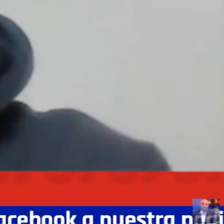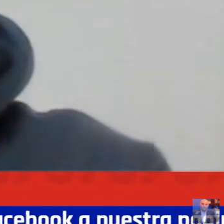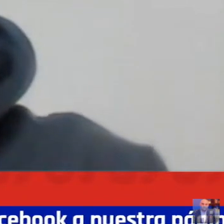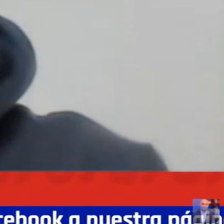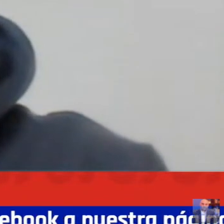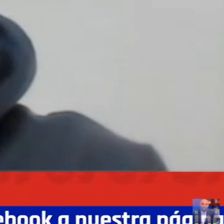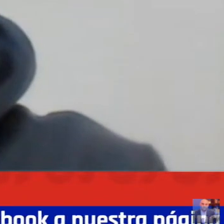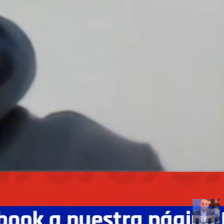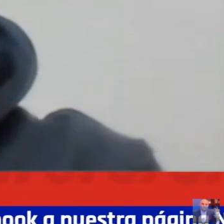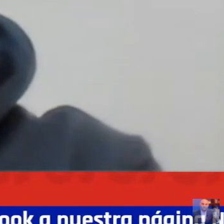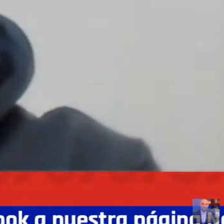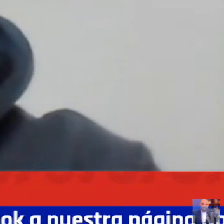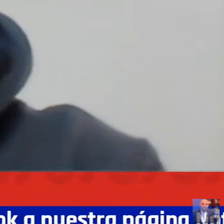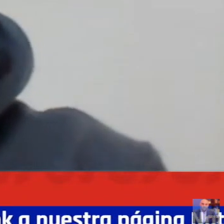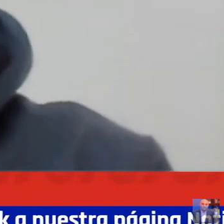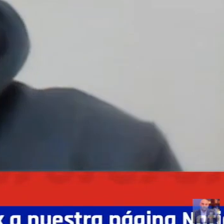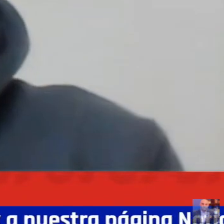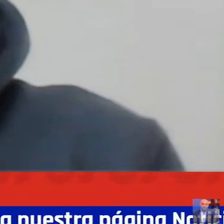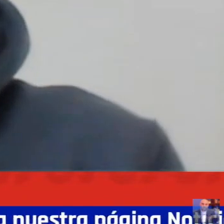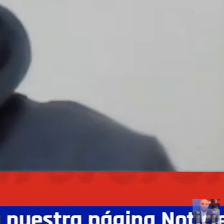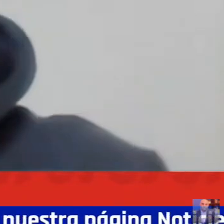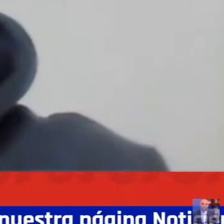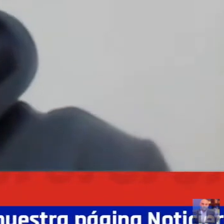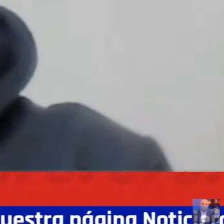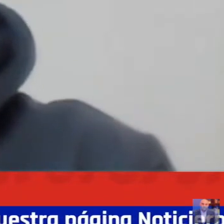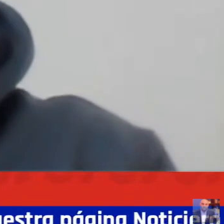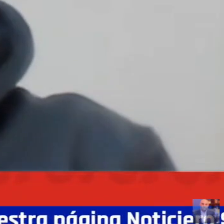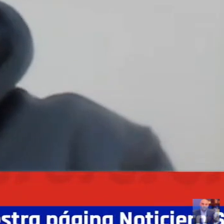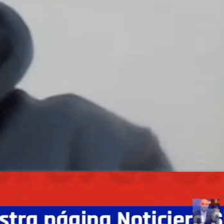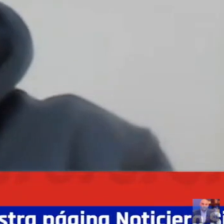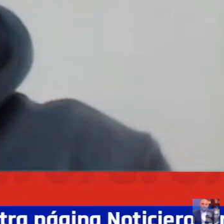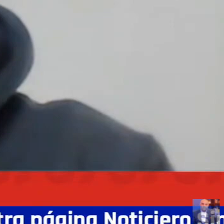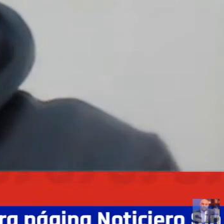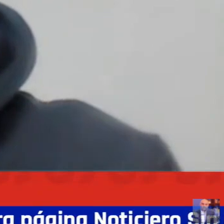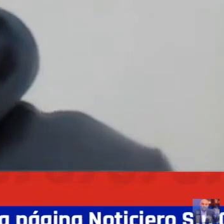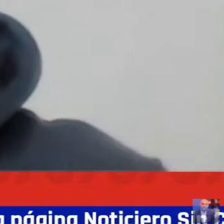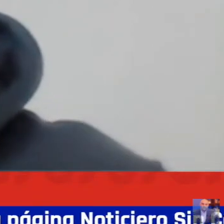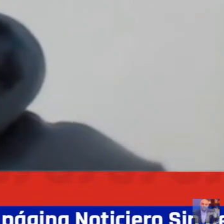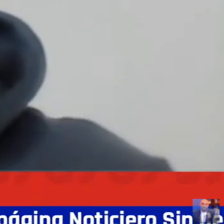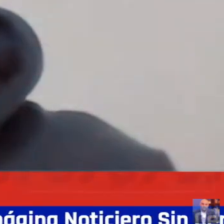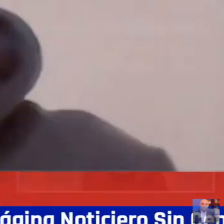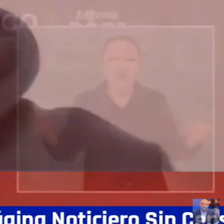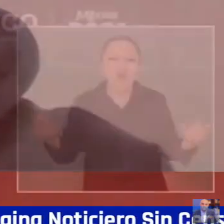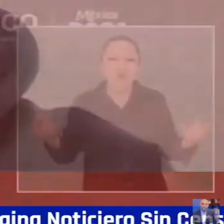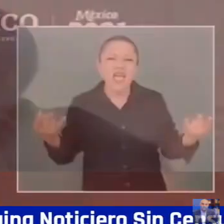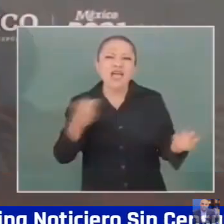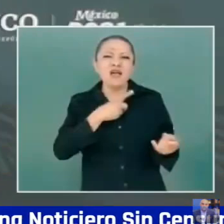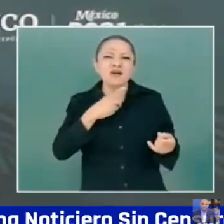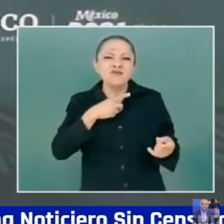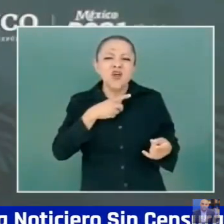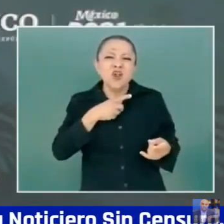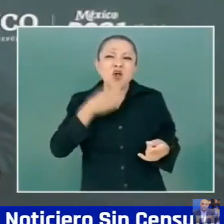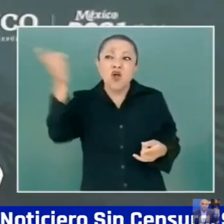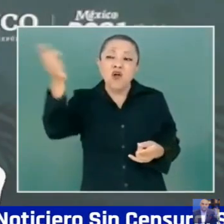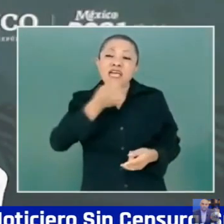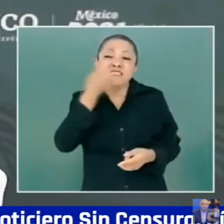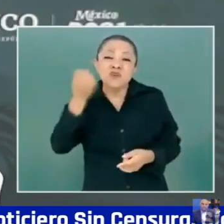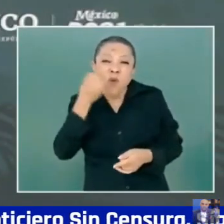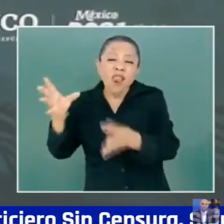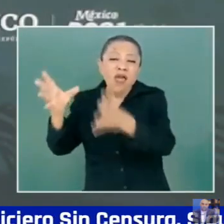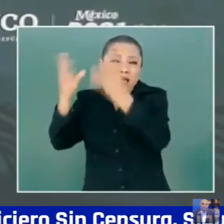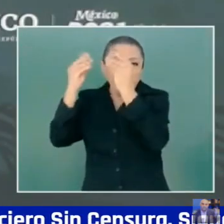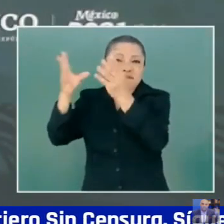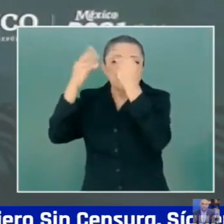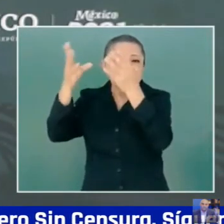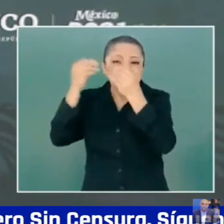este tesón con el que tú estás aquí prácticamente. Yo decía, habrá transmisión todo el día, él solito es eco.